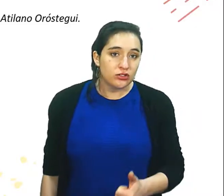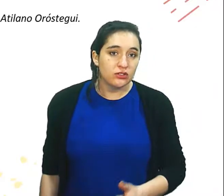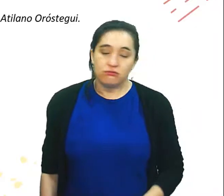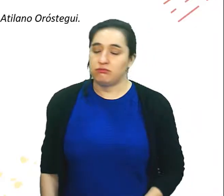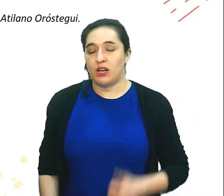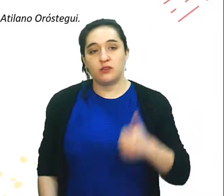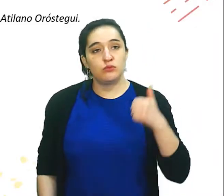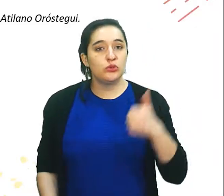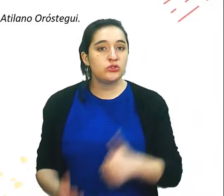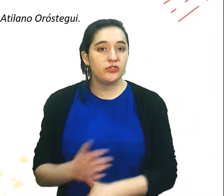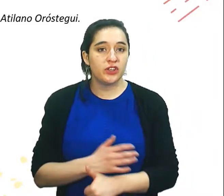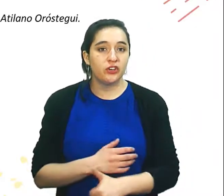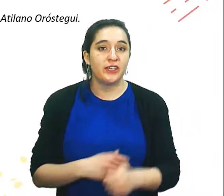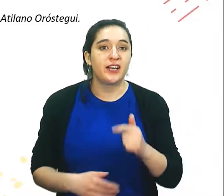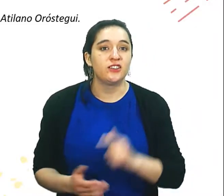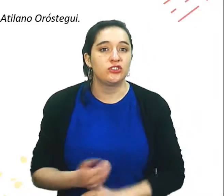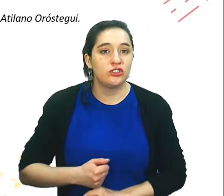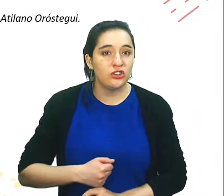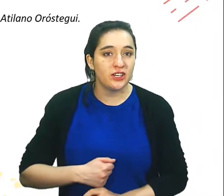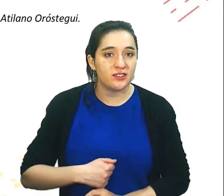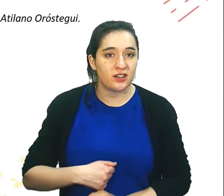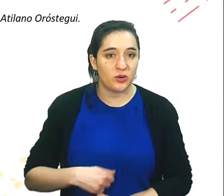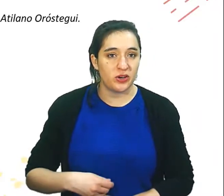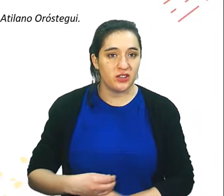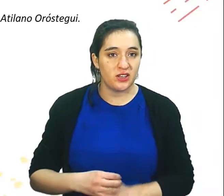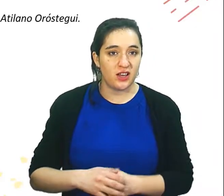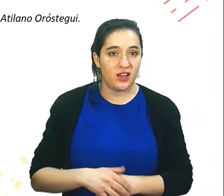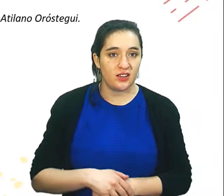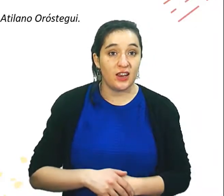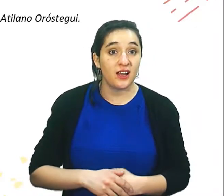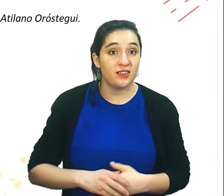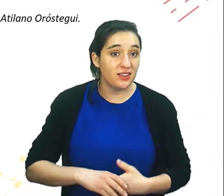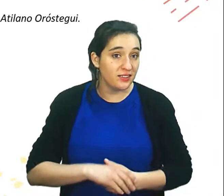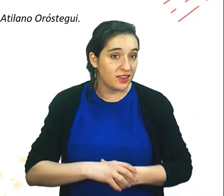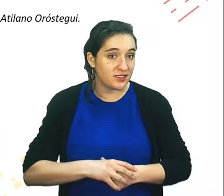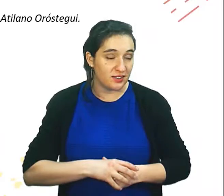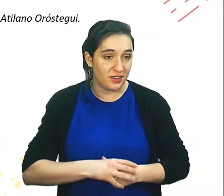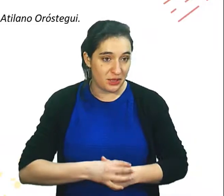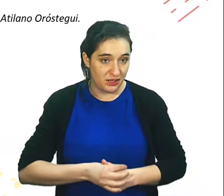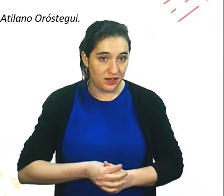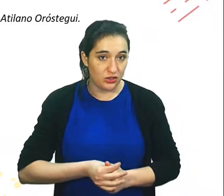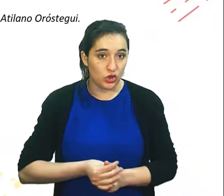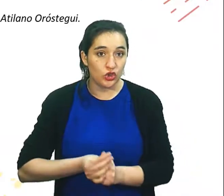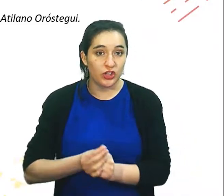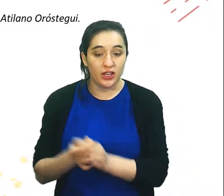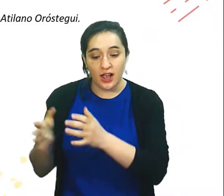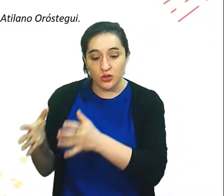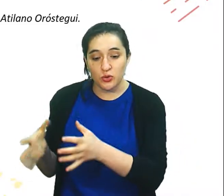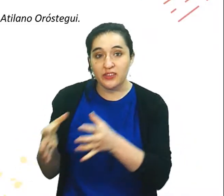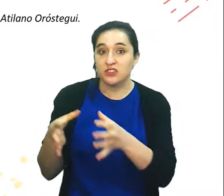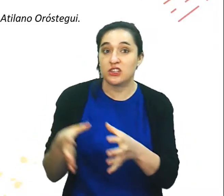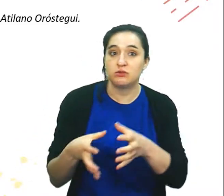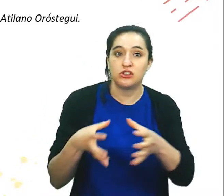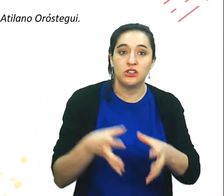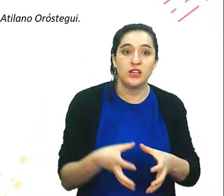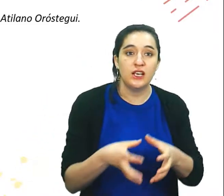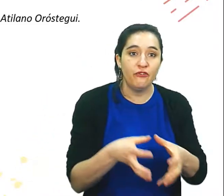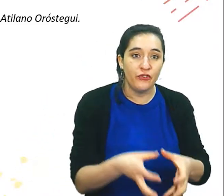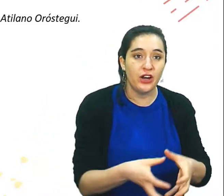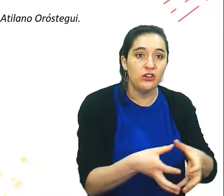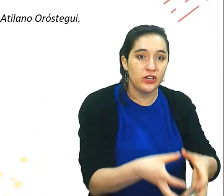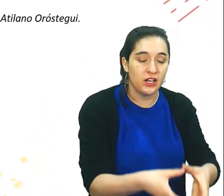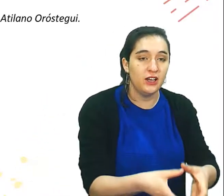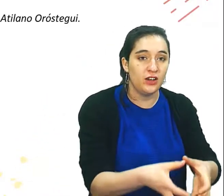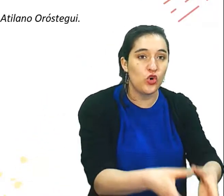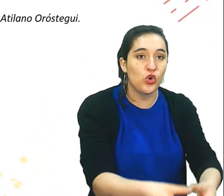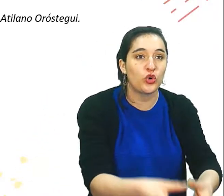Para eso hay muchos videos y canciones. Recuerden que está la cantata de Santa María, donde hay una descripción de qué